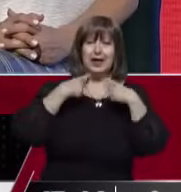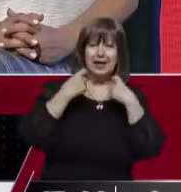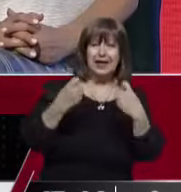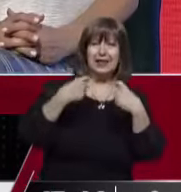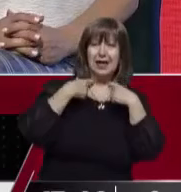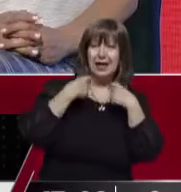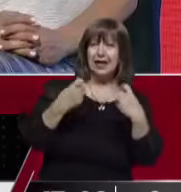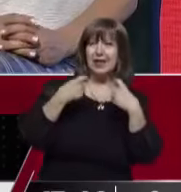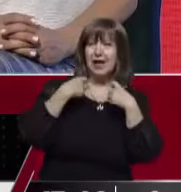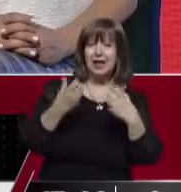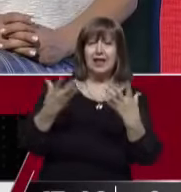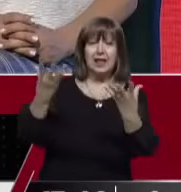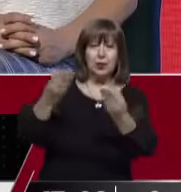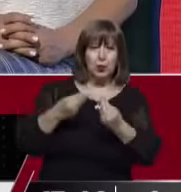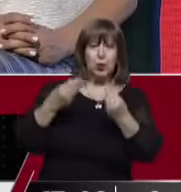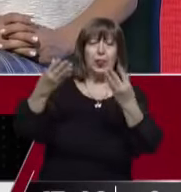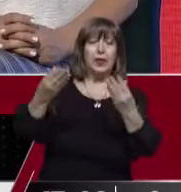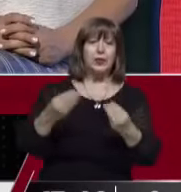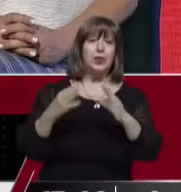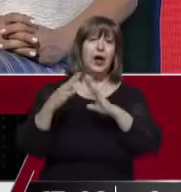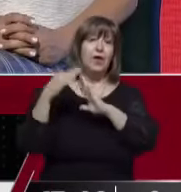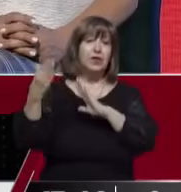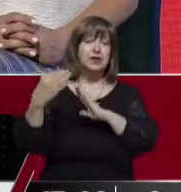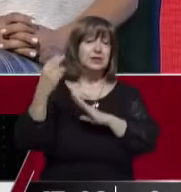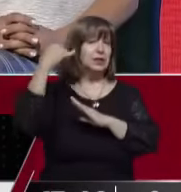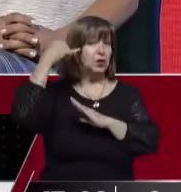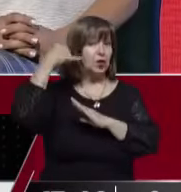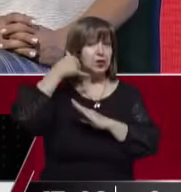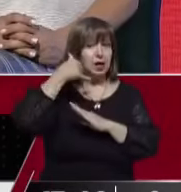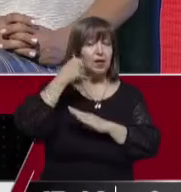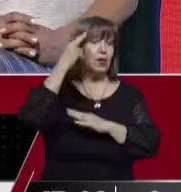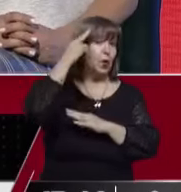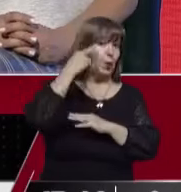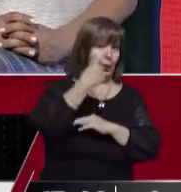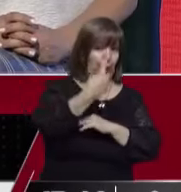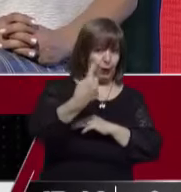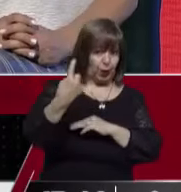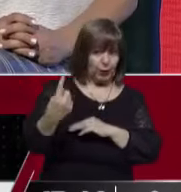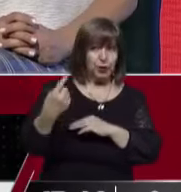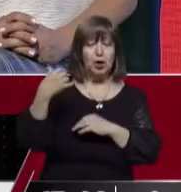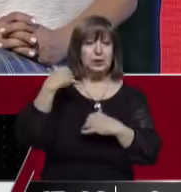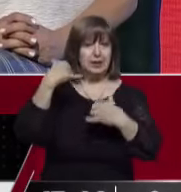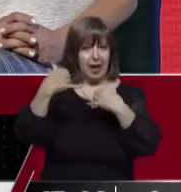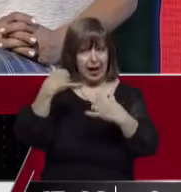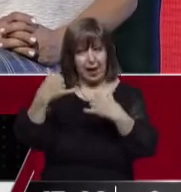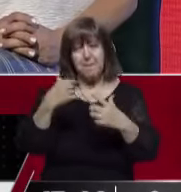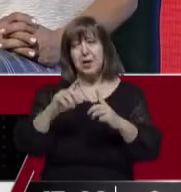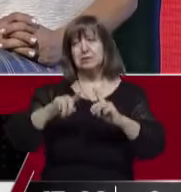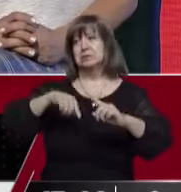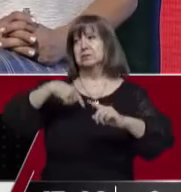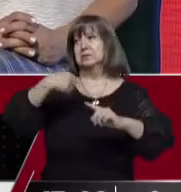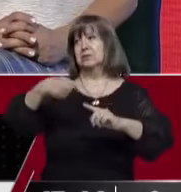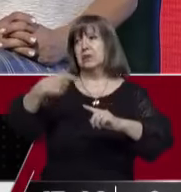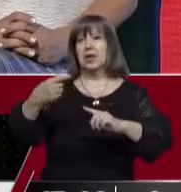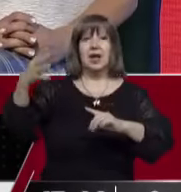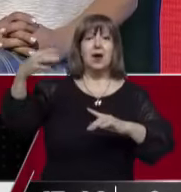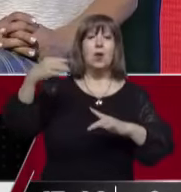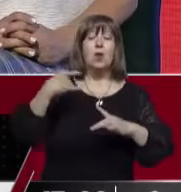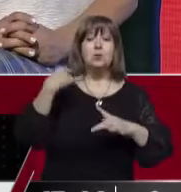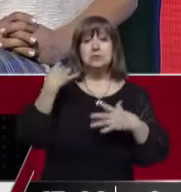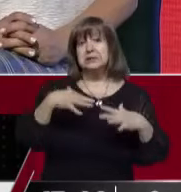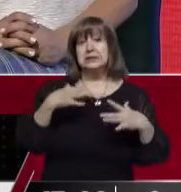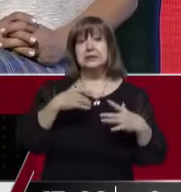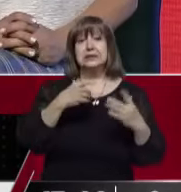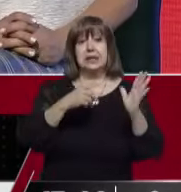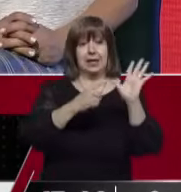la faja Está firmada por alguien de criminalística por un auxiliar de la policía y por un testigo de la actuación ustedes saben que cuando ocurre un